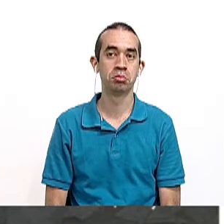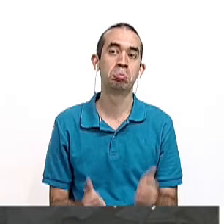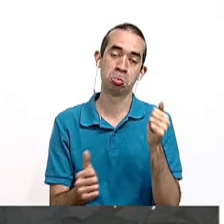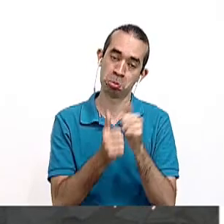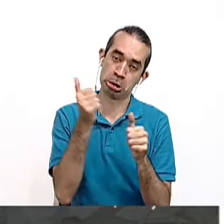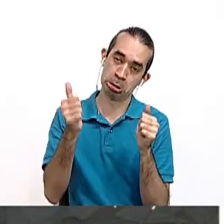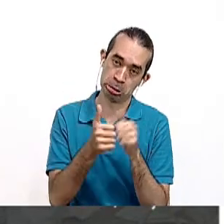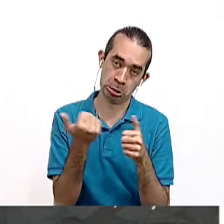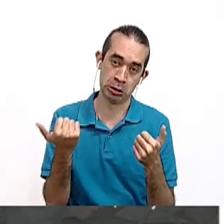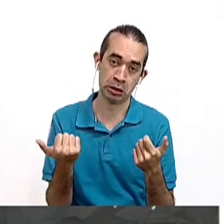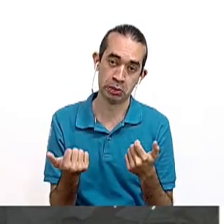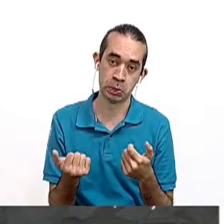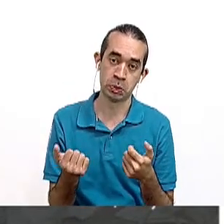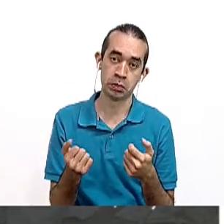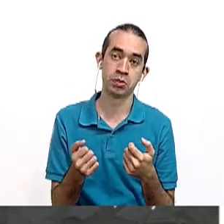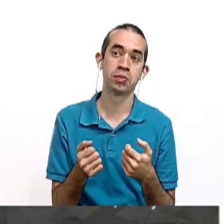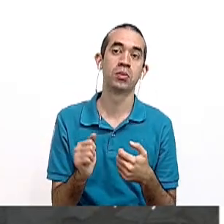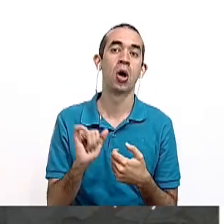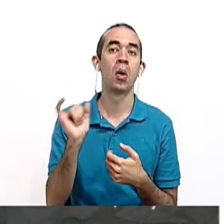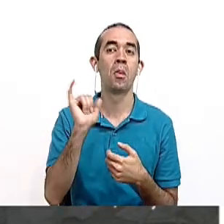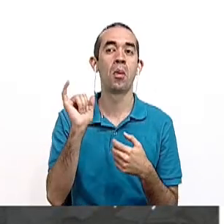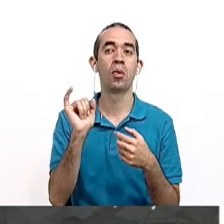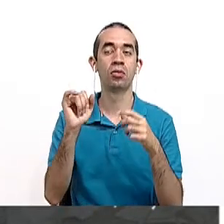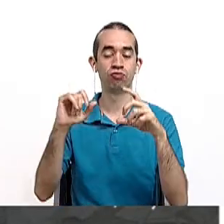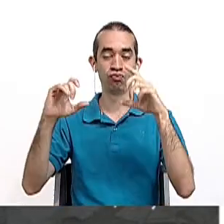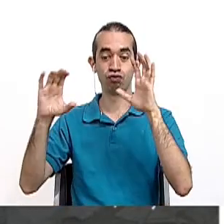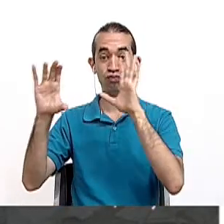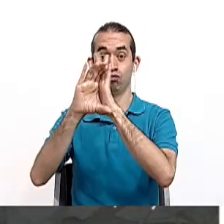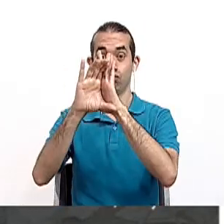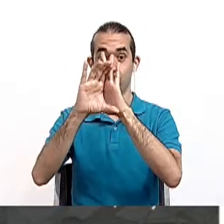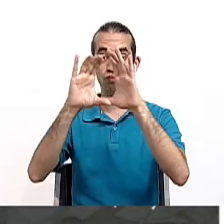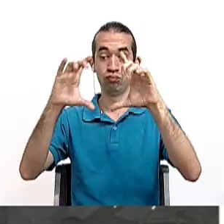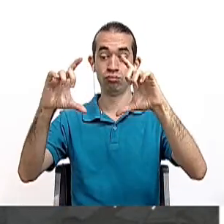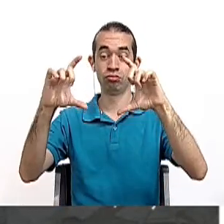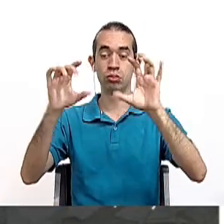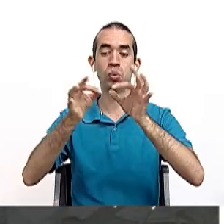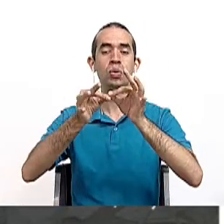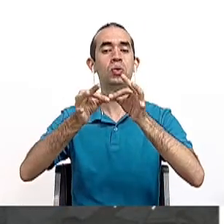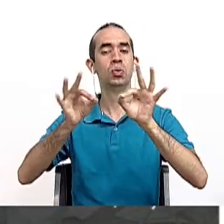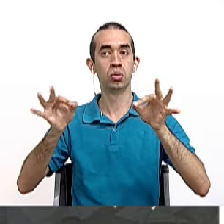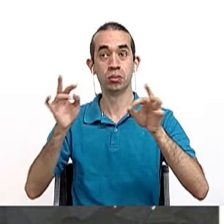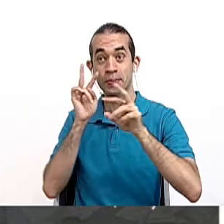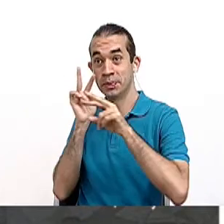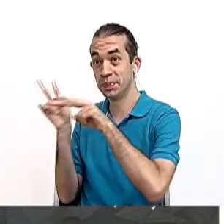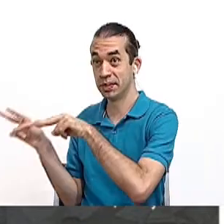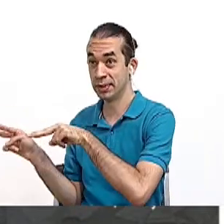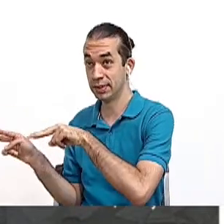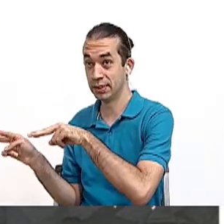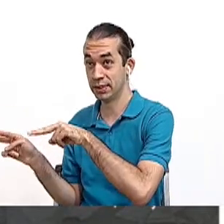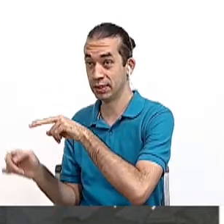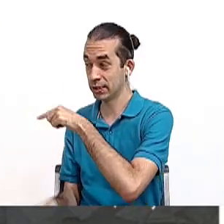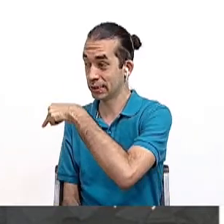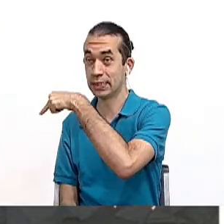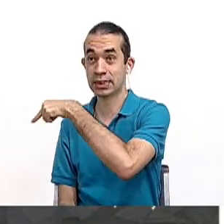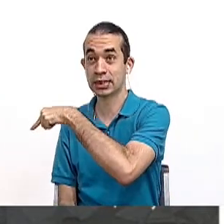Generalmente encontraremos una nota, sí, un escrito en la parte inferior, como la que vemos en la